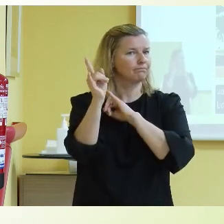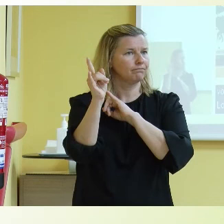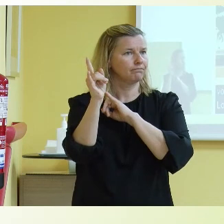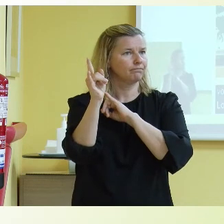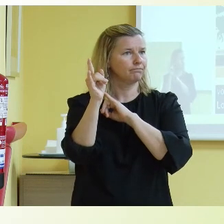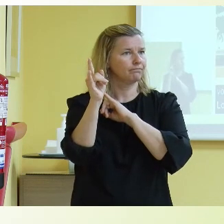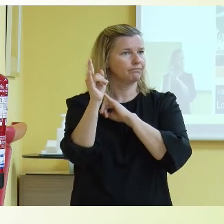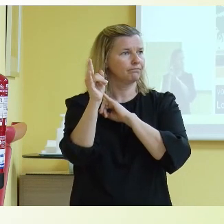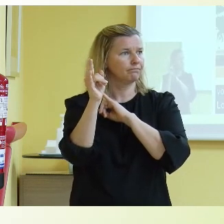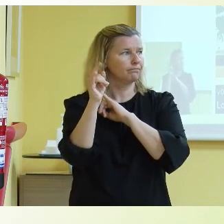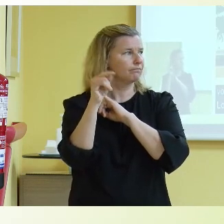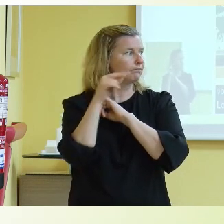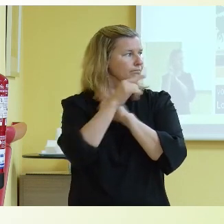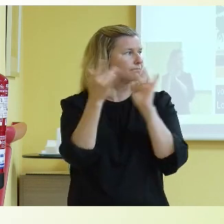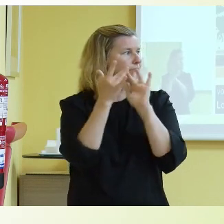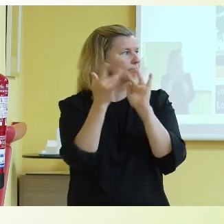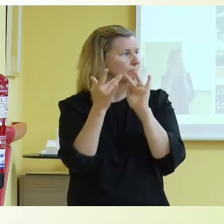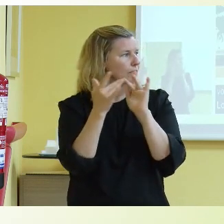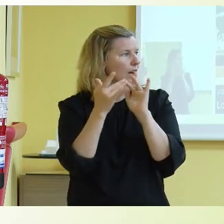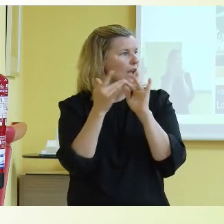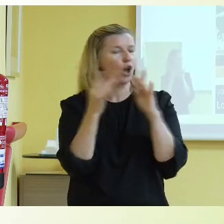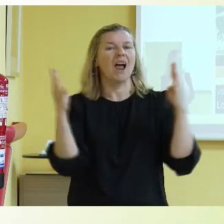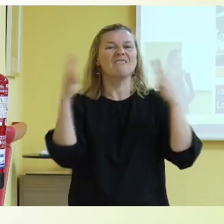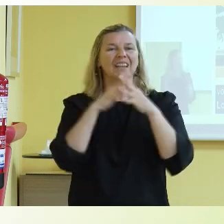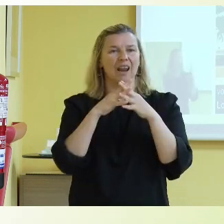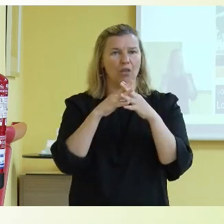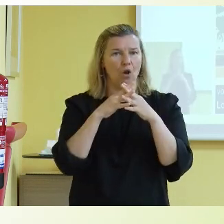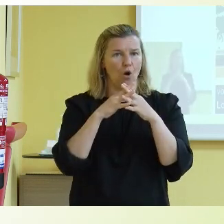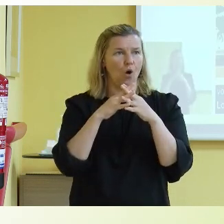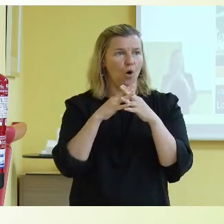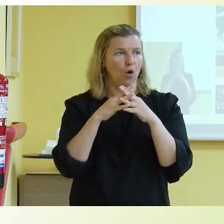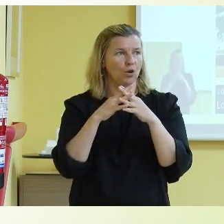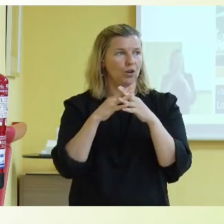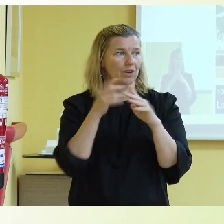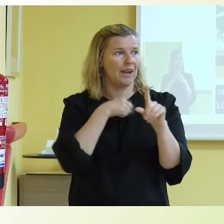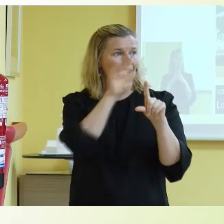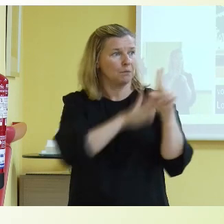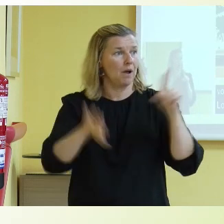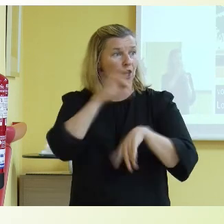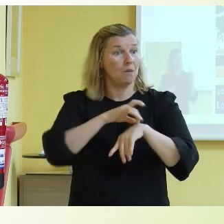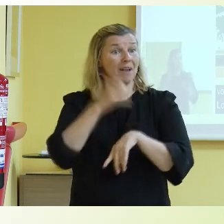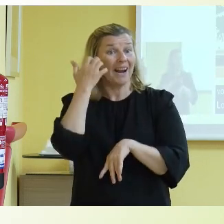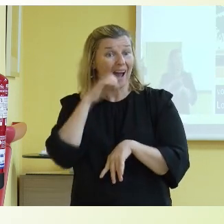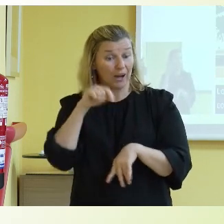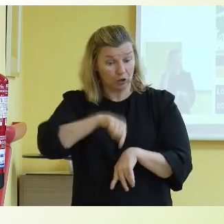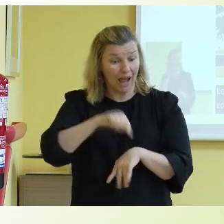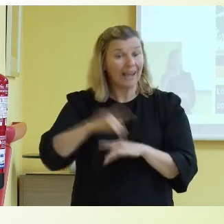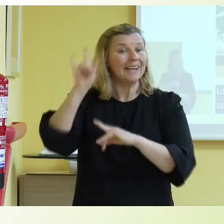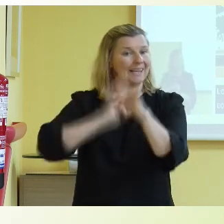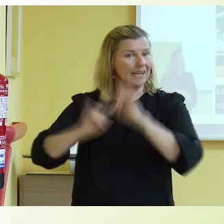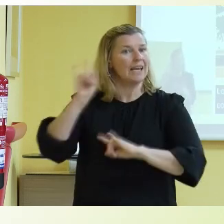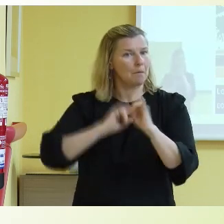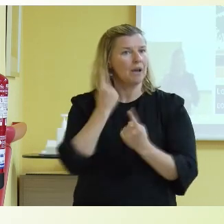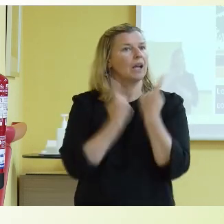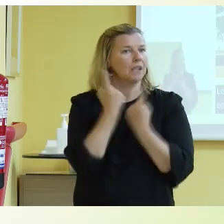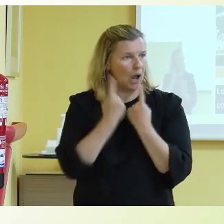al IER o habéis estado en contacto con la Federación Española de Enfermedades Raras o con el CREER, de los que estáis aquí? Porque sí que hemos recibido llamadas. Aquí por lo menos sí. Luego